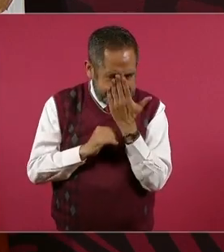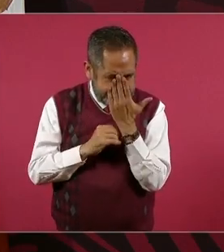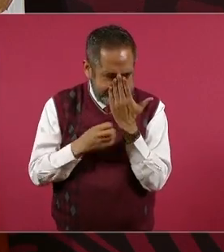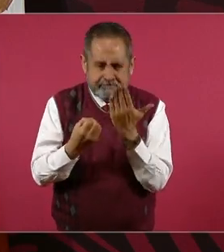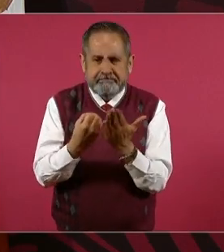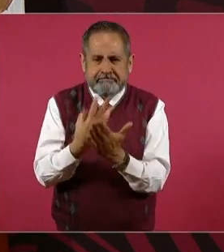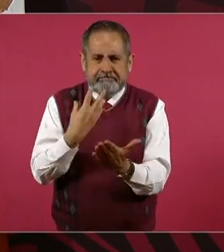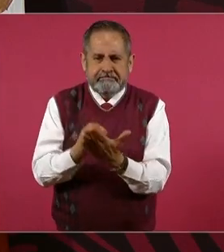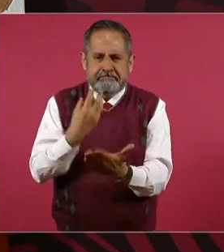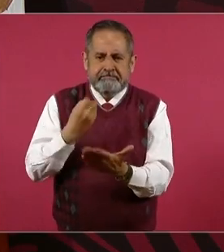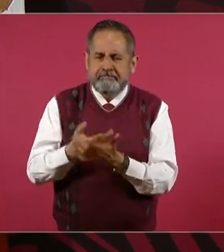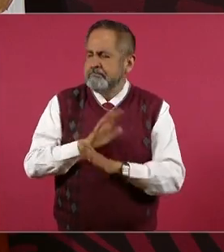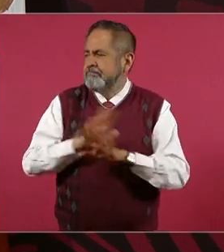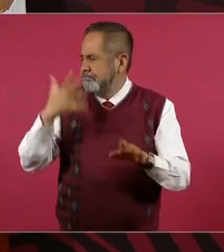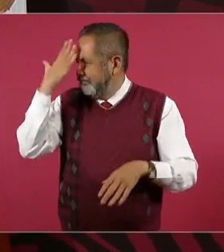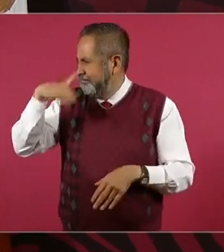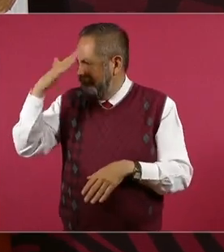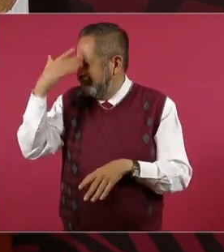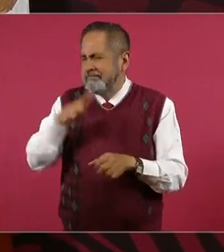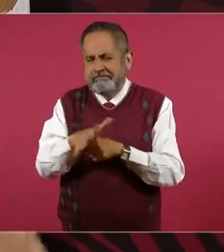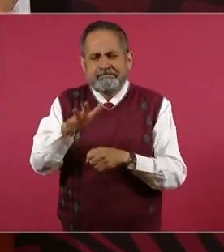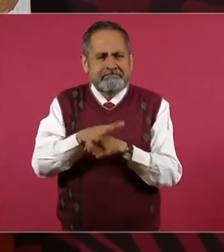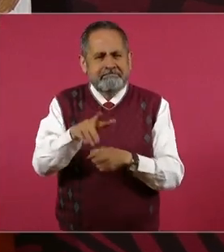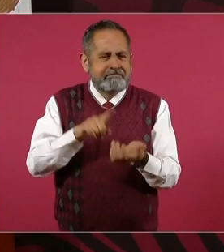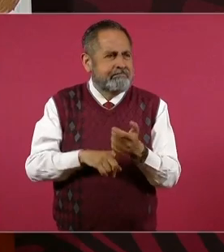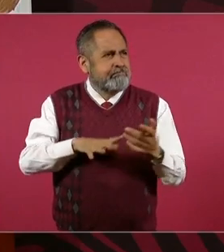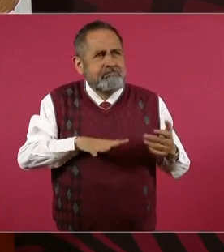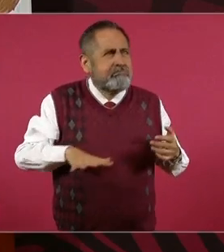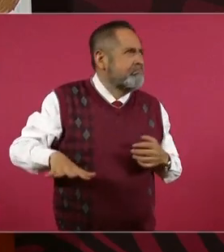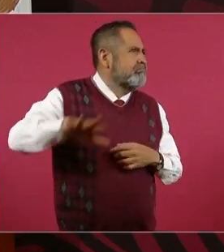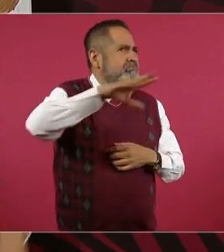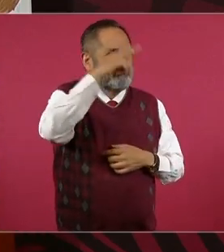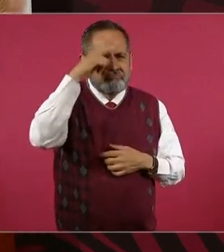informados y que ya es todo México